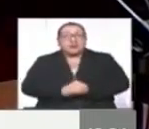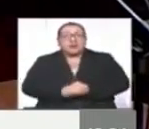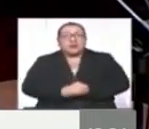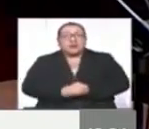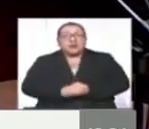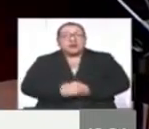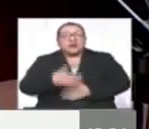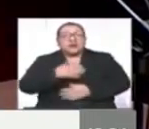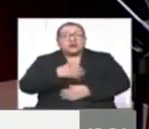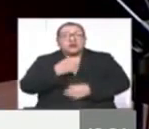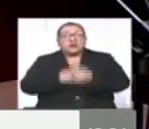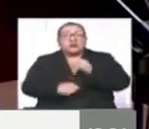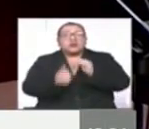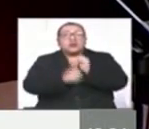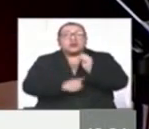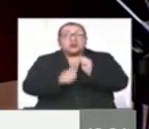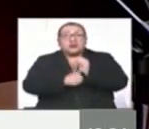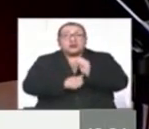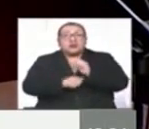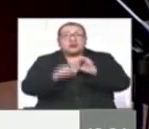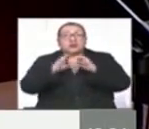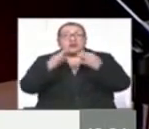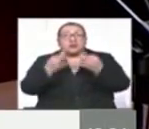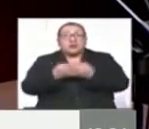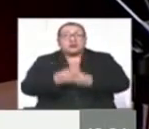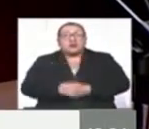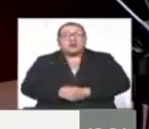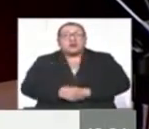soy hija hermana y